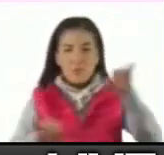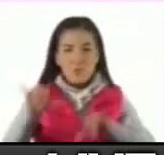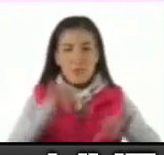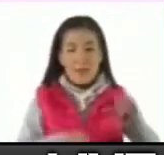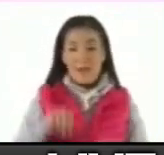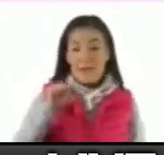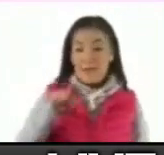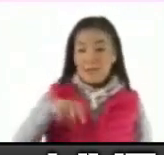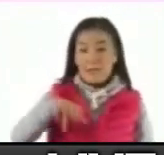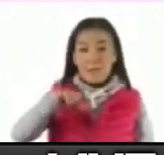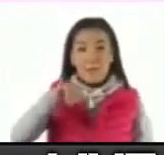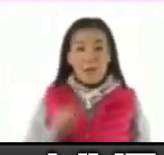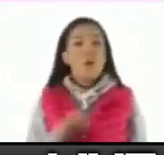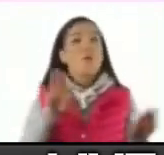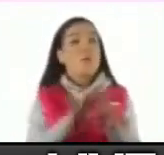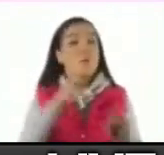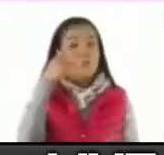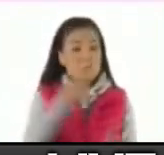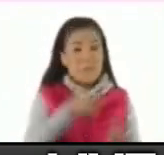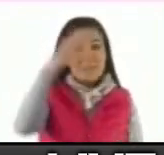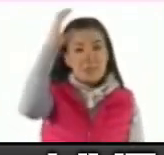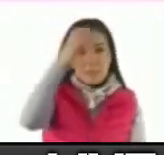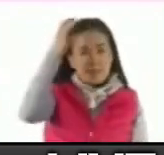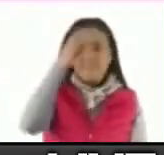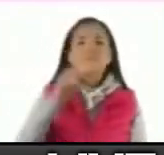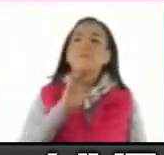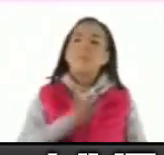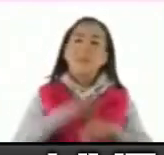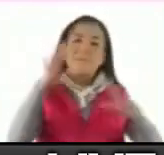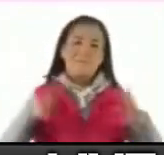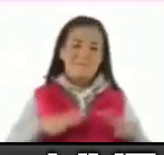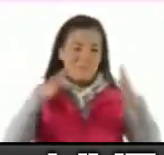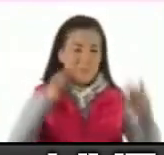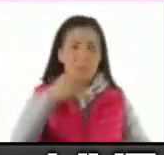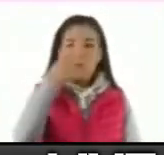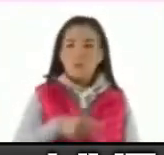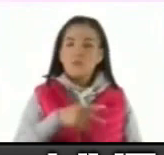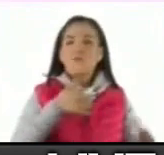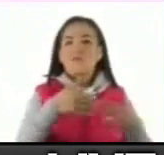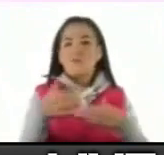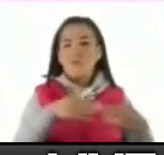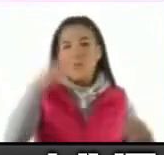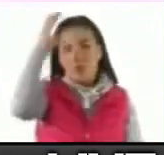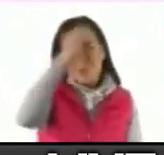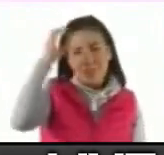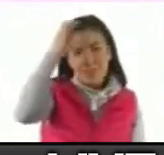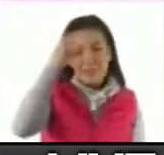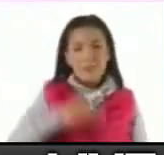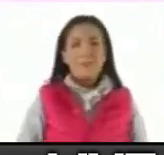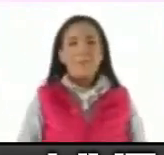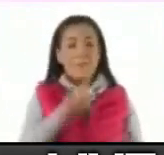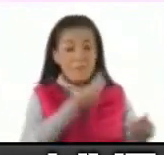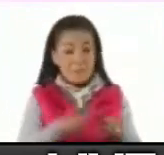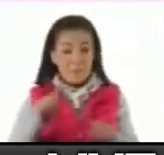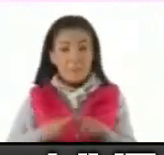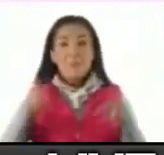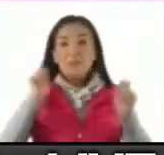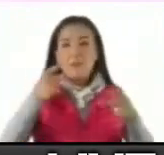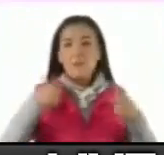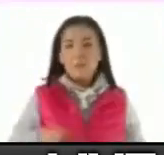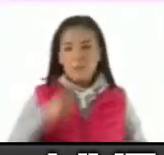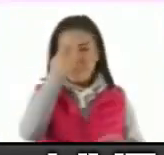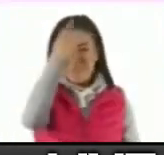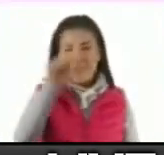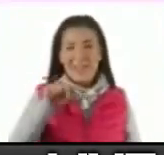alquimia, aunque no es una ciencia, es considerada la madre de la mayoría de las ciencias modernas. Algunos de los alquimistas más famosos